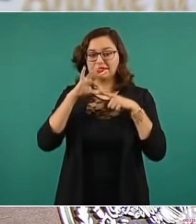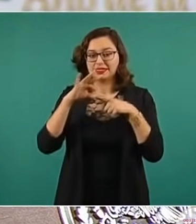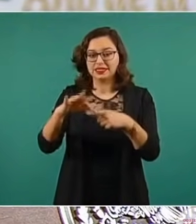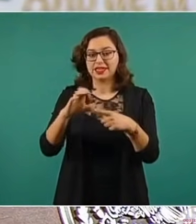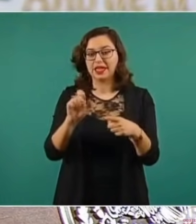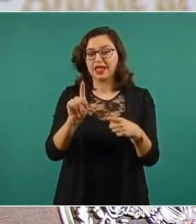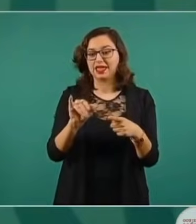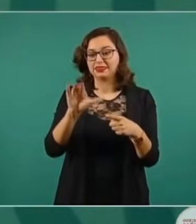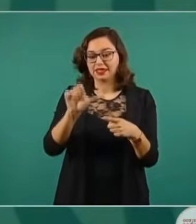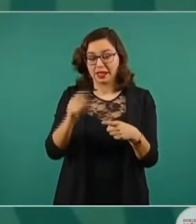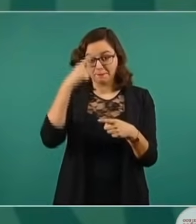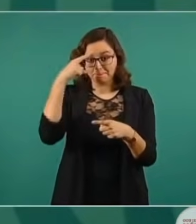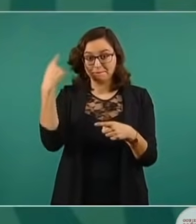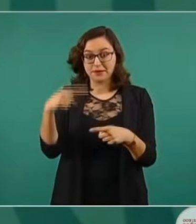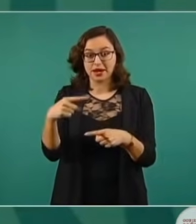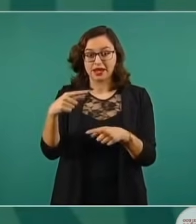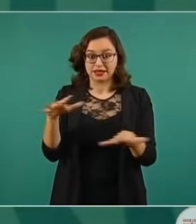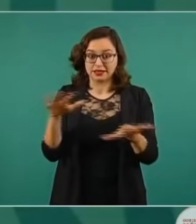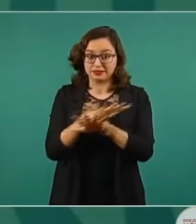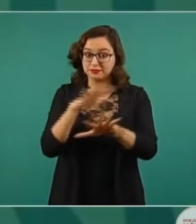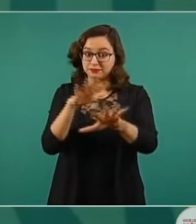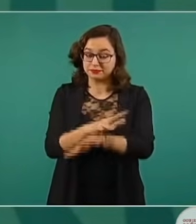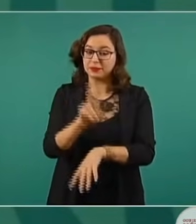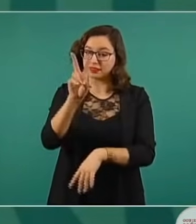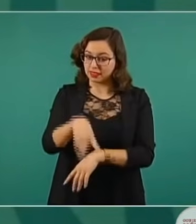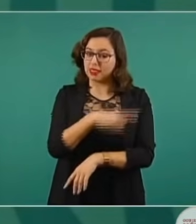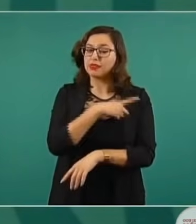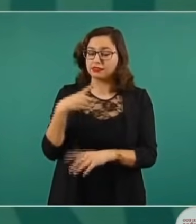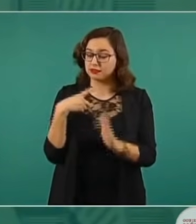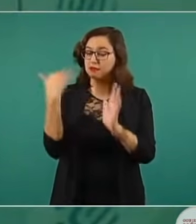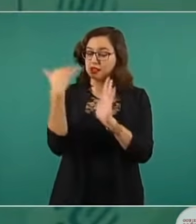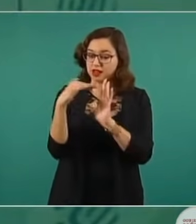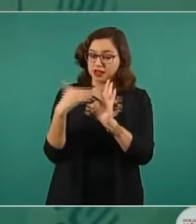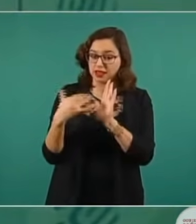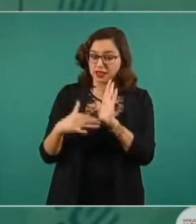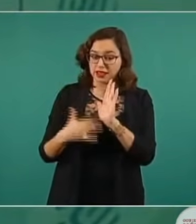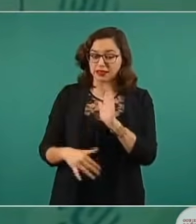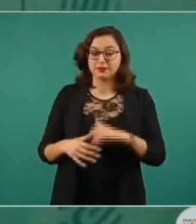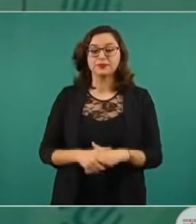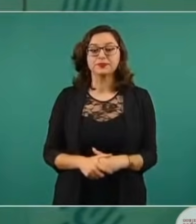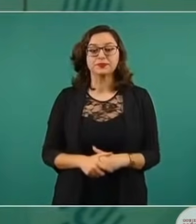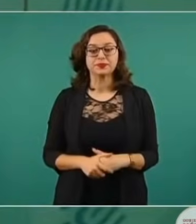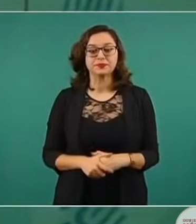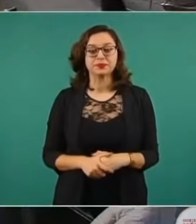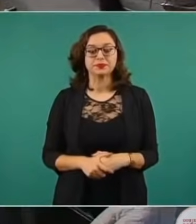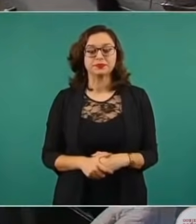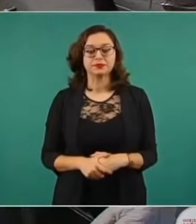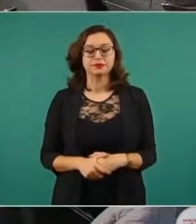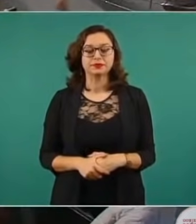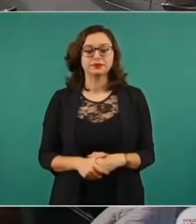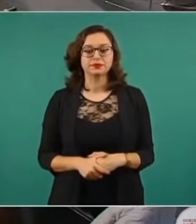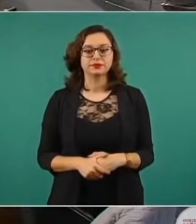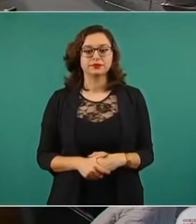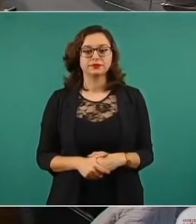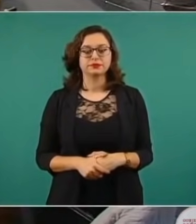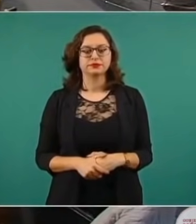la transformación. La recomiendo mucho. Bueno. Sí, y sobre la posibilidad